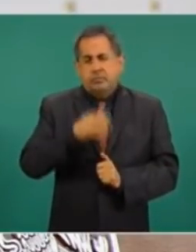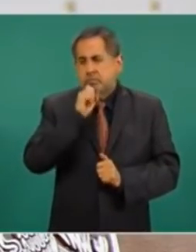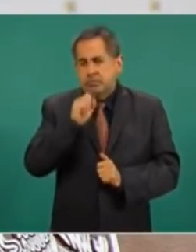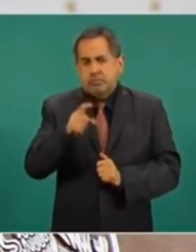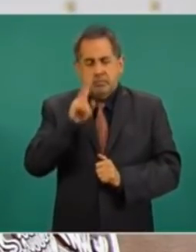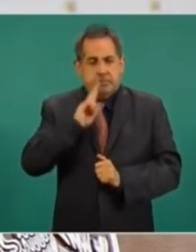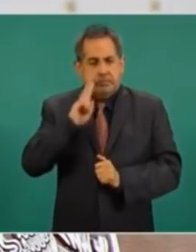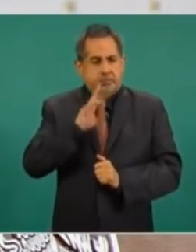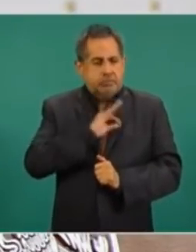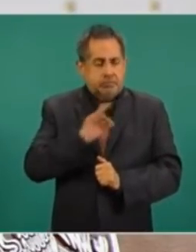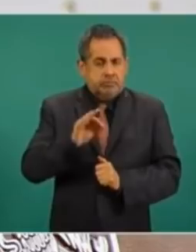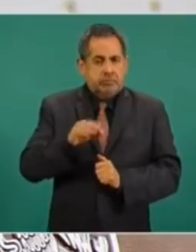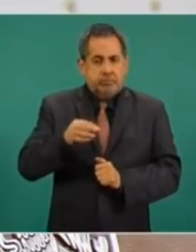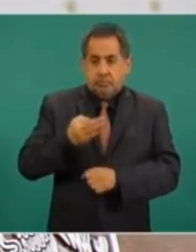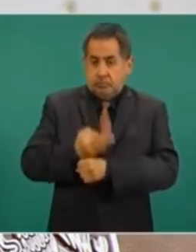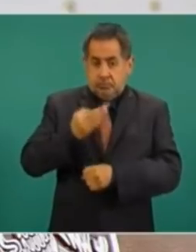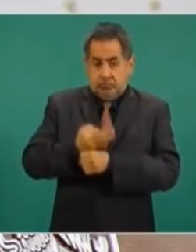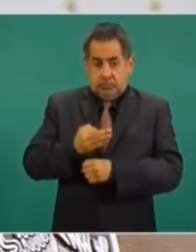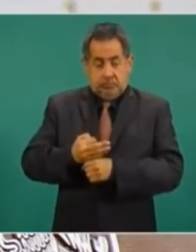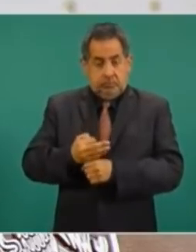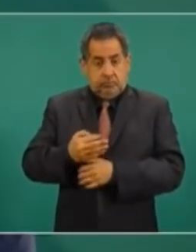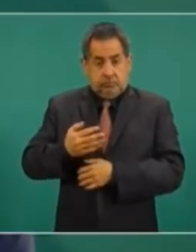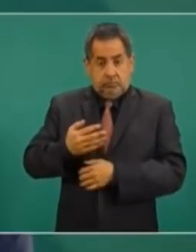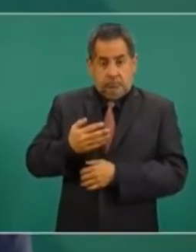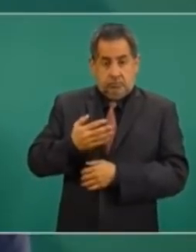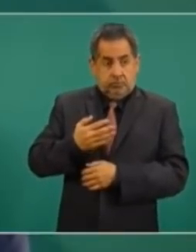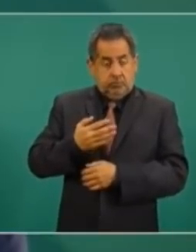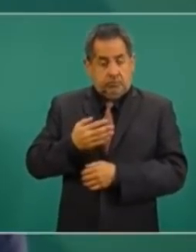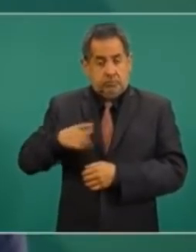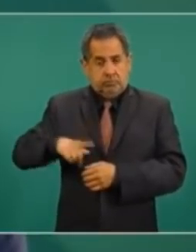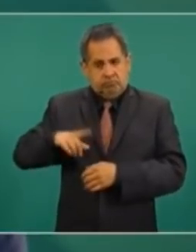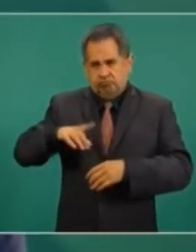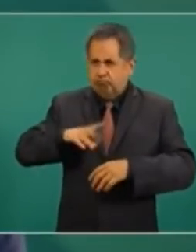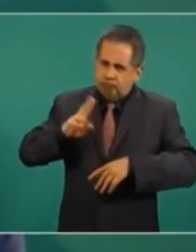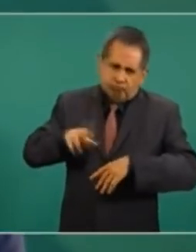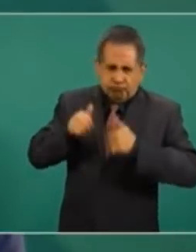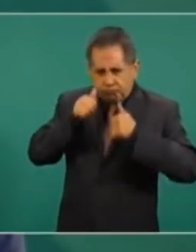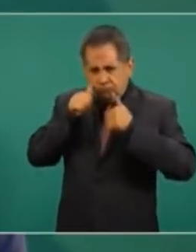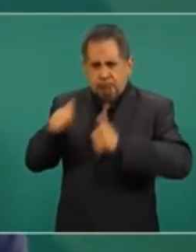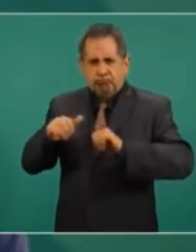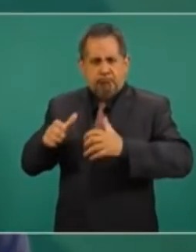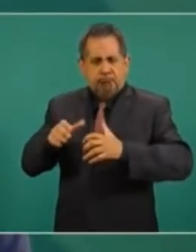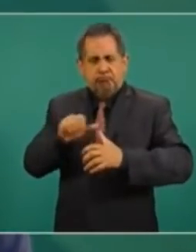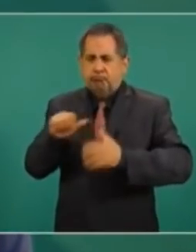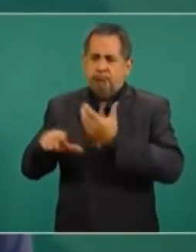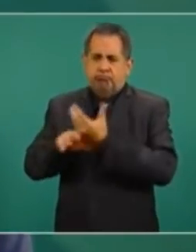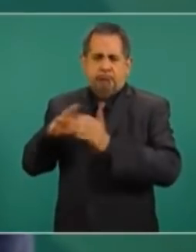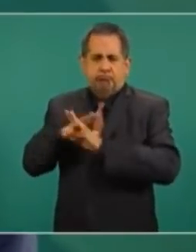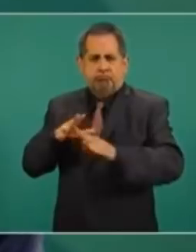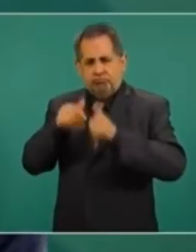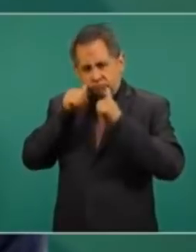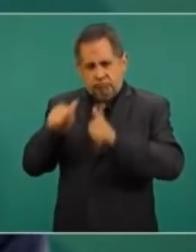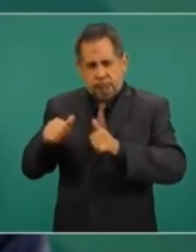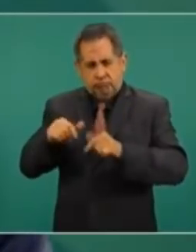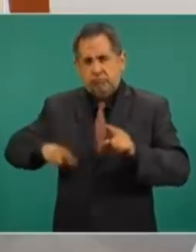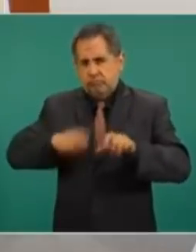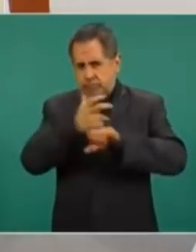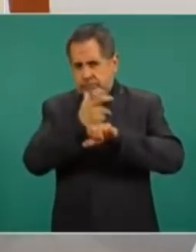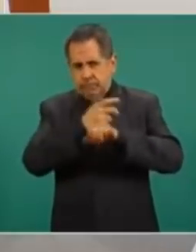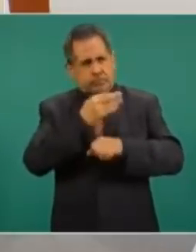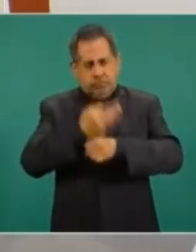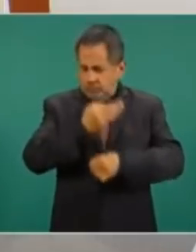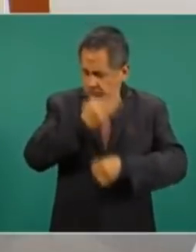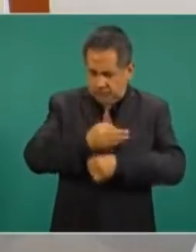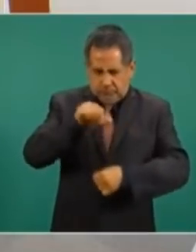es en este gobierno, que se les atienda a los migrantes. Me refiero al gobierno de Estados